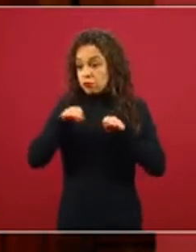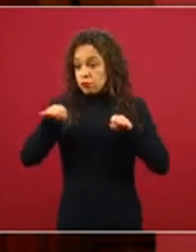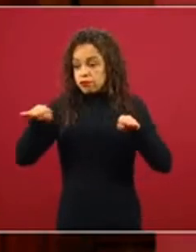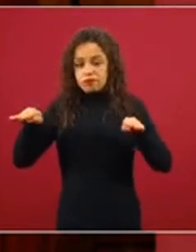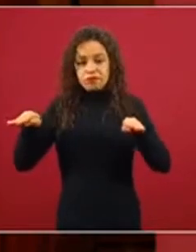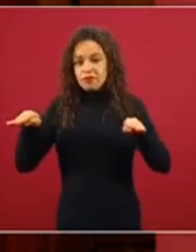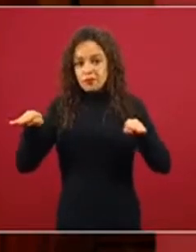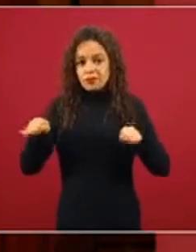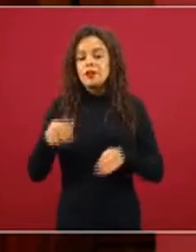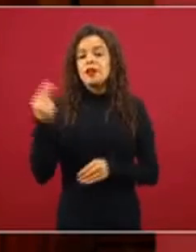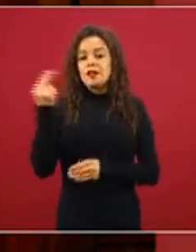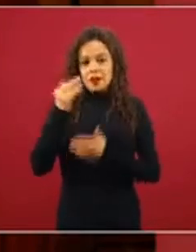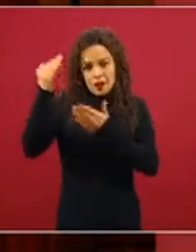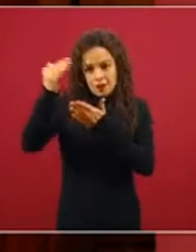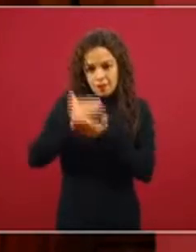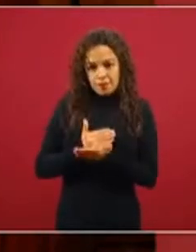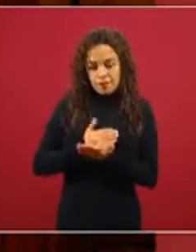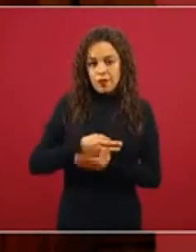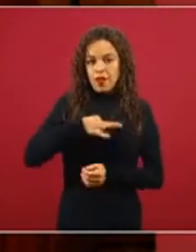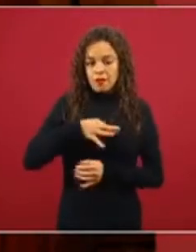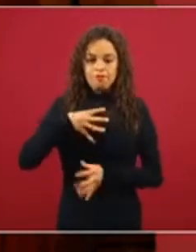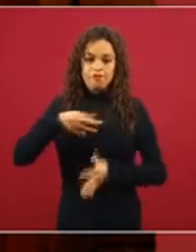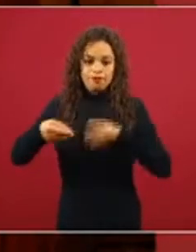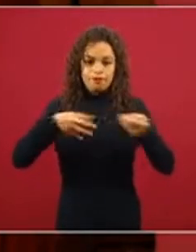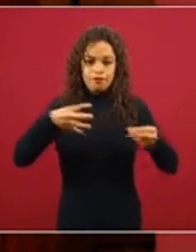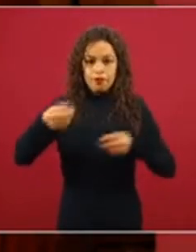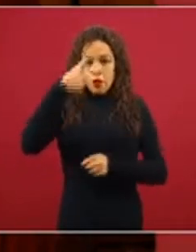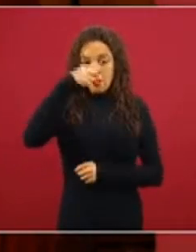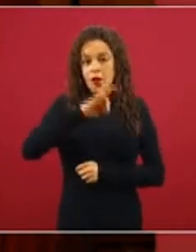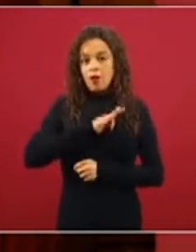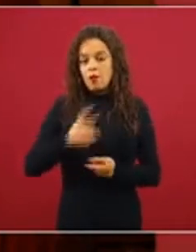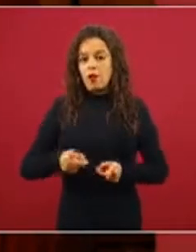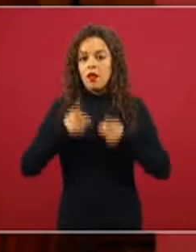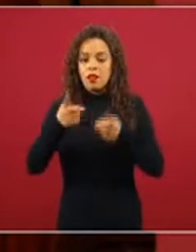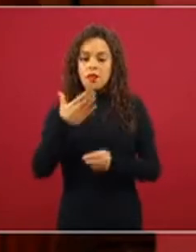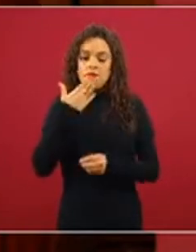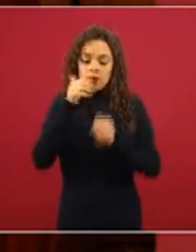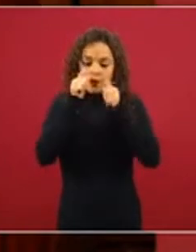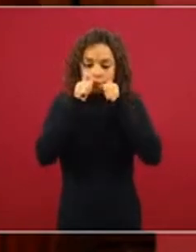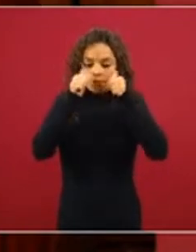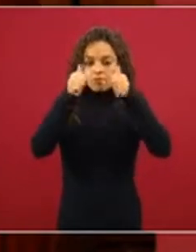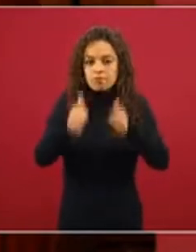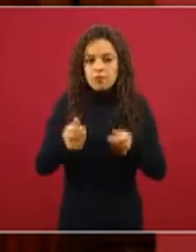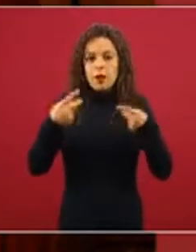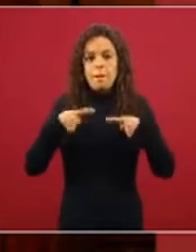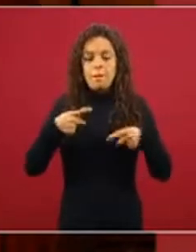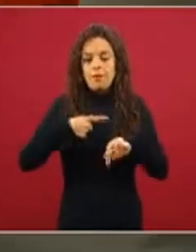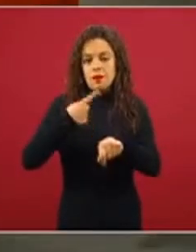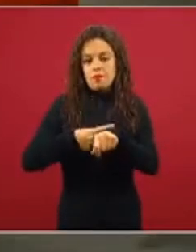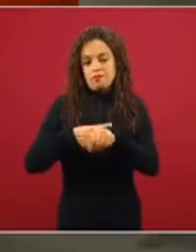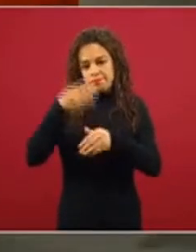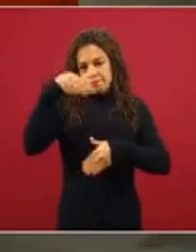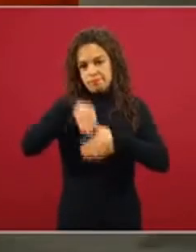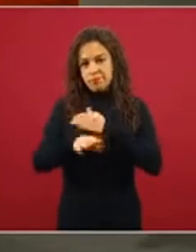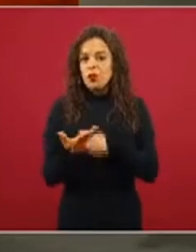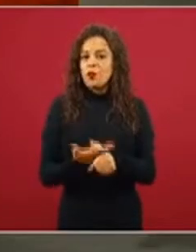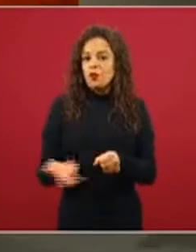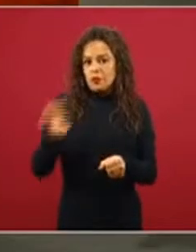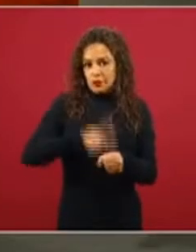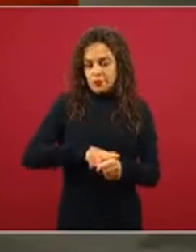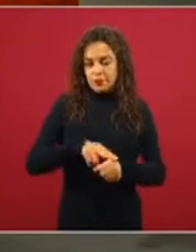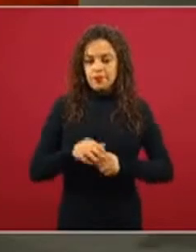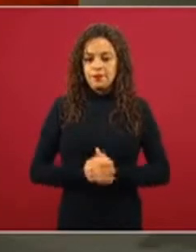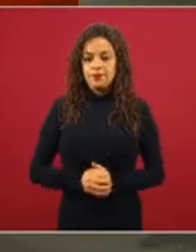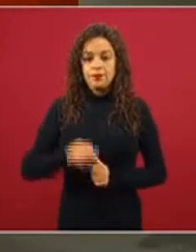de enfermedad que permita la atención eficiente de los pacientes. En la siguiente diapositiva